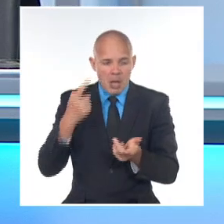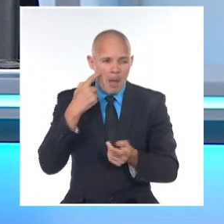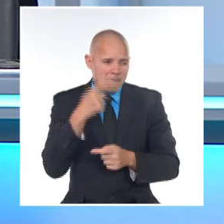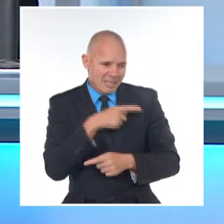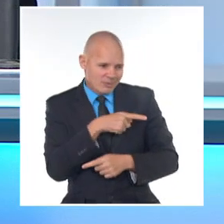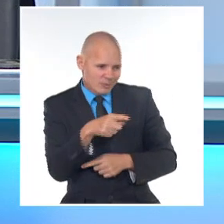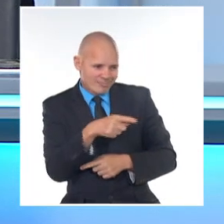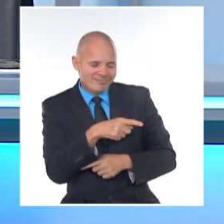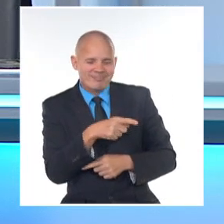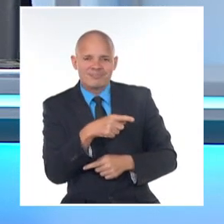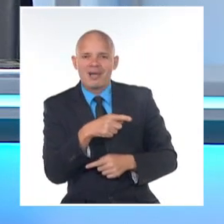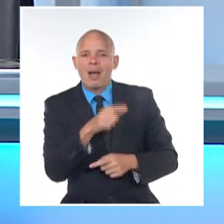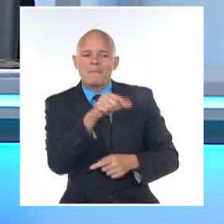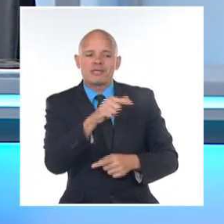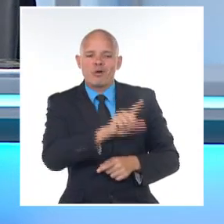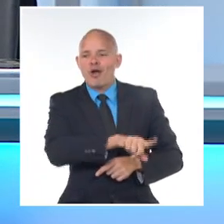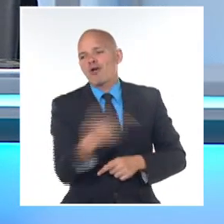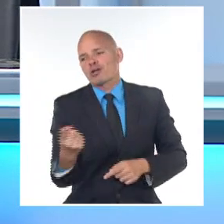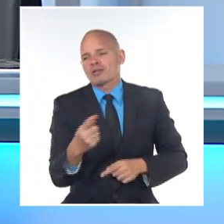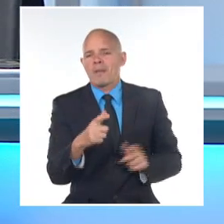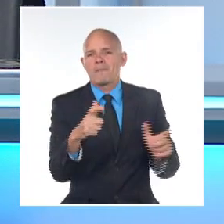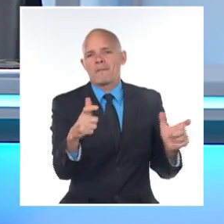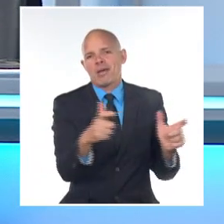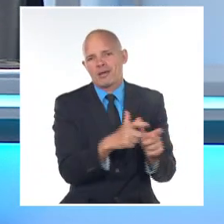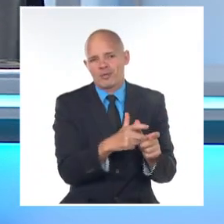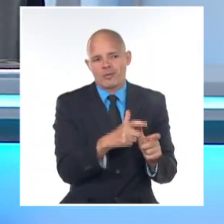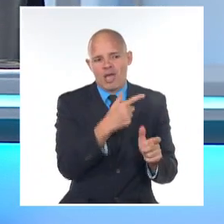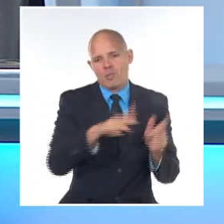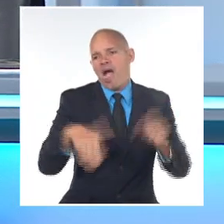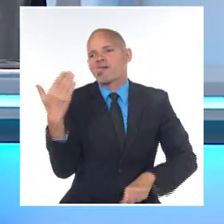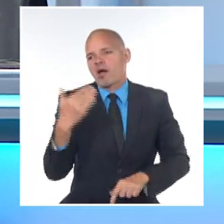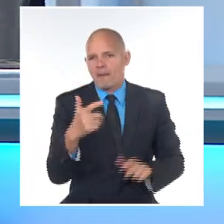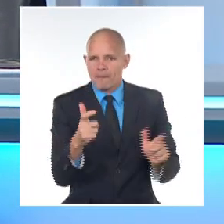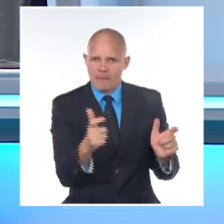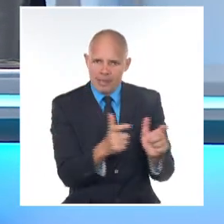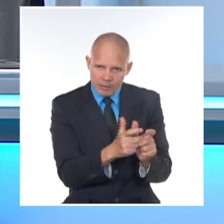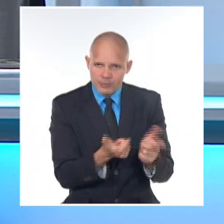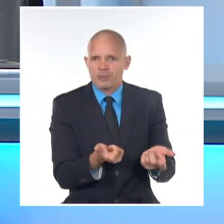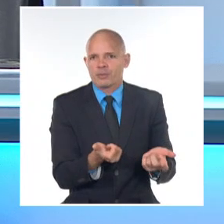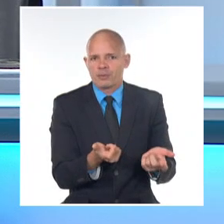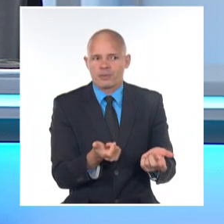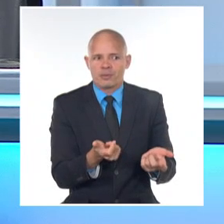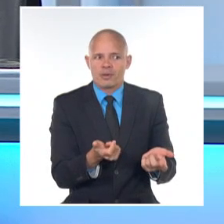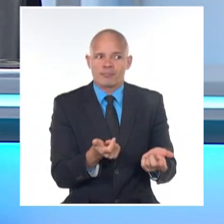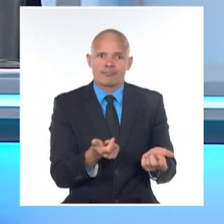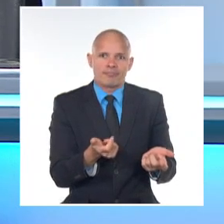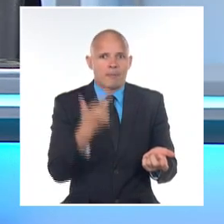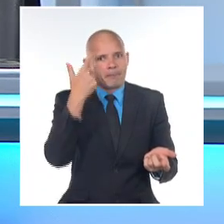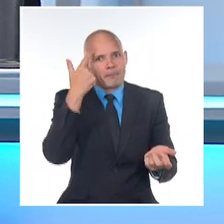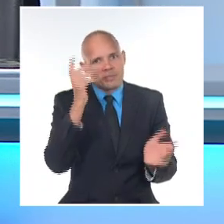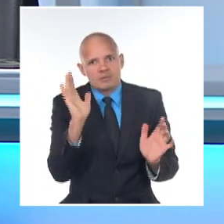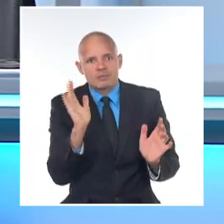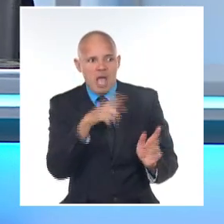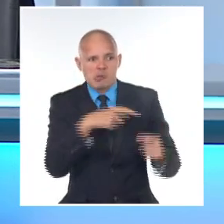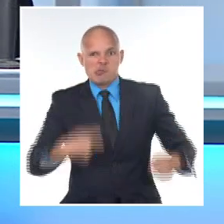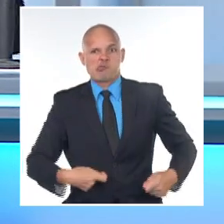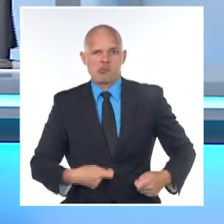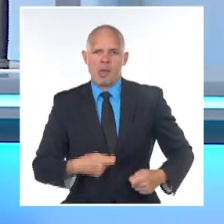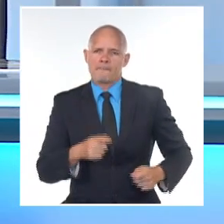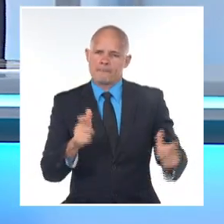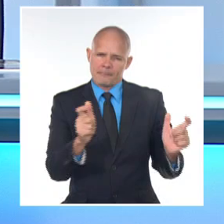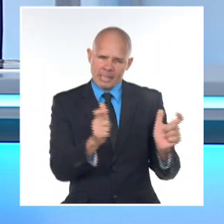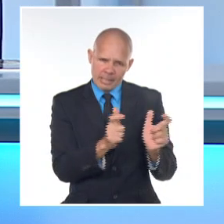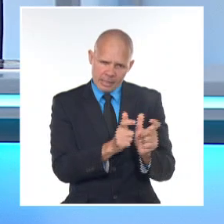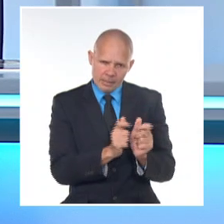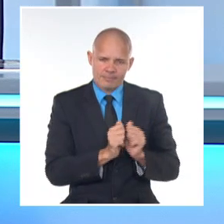disminuir, sin duda, y las probabilidades de enfrentamiento, de desobediencia, de desacato, tienen que minimizarse aún más. Pero aquellos